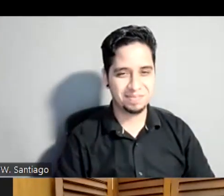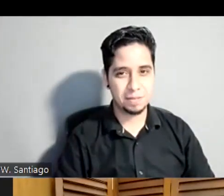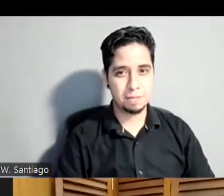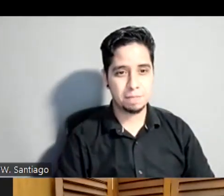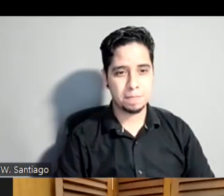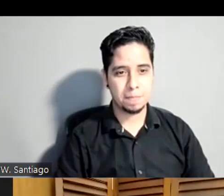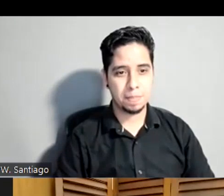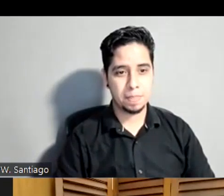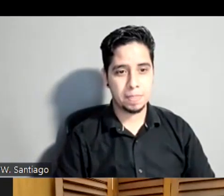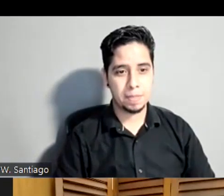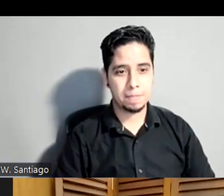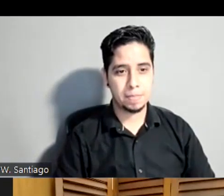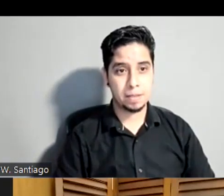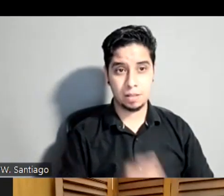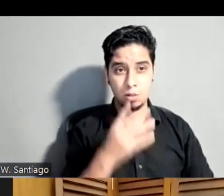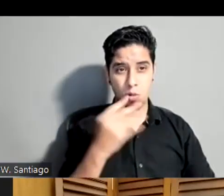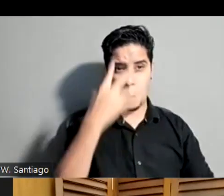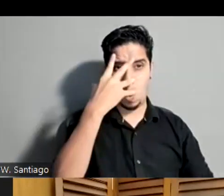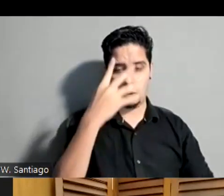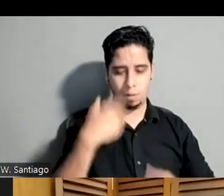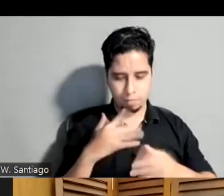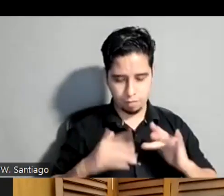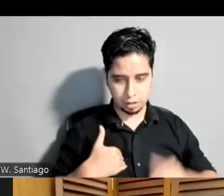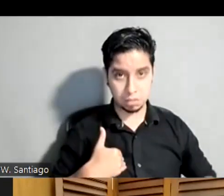Y la luz que él tiene de más me hacía falta a mí. Ah, bueno.